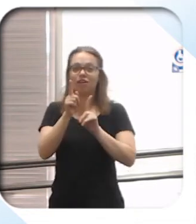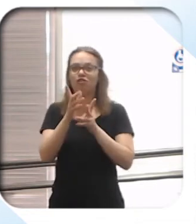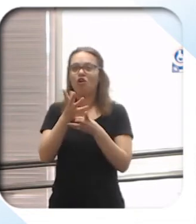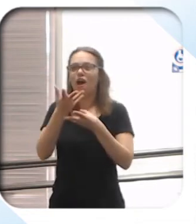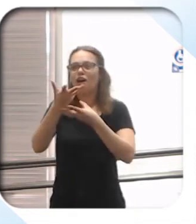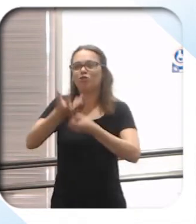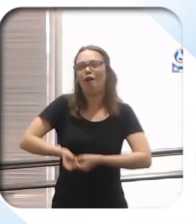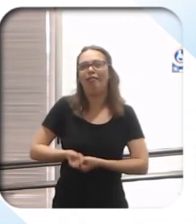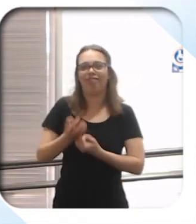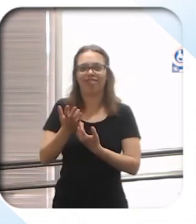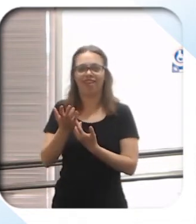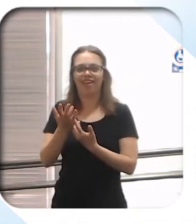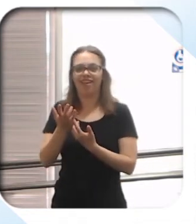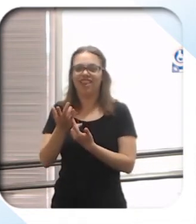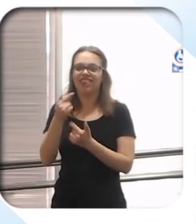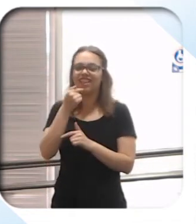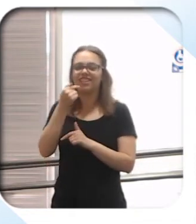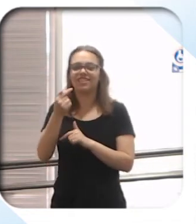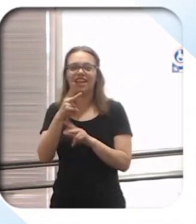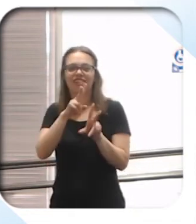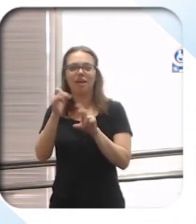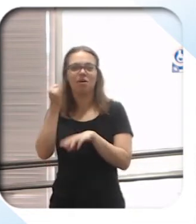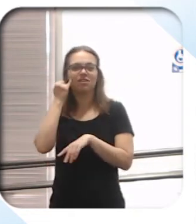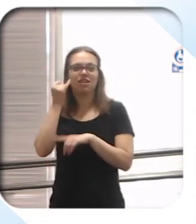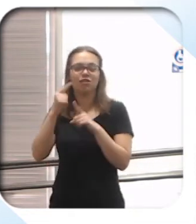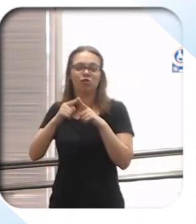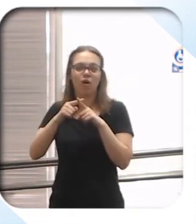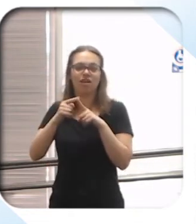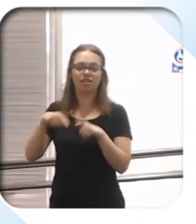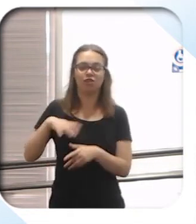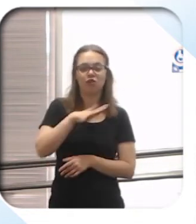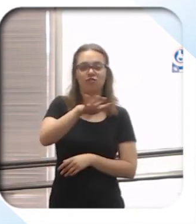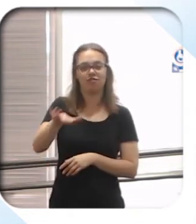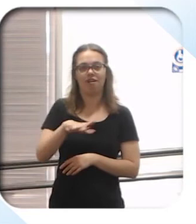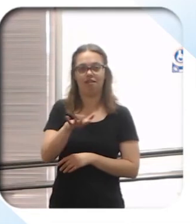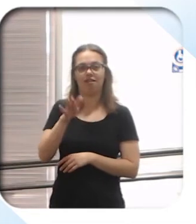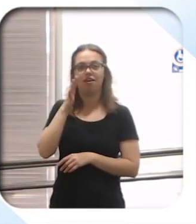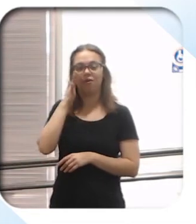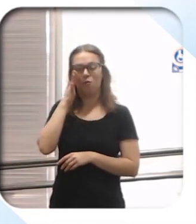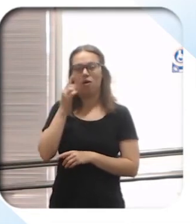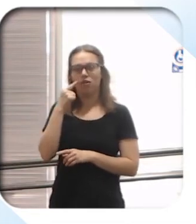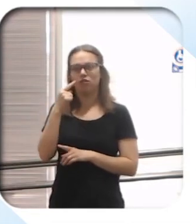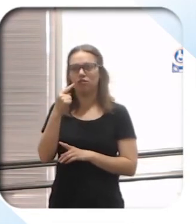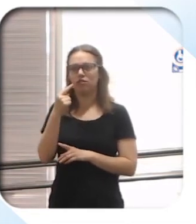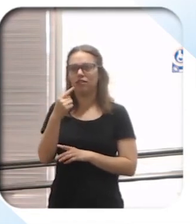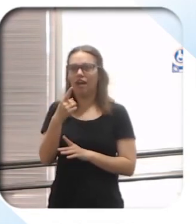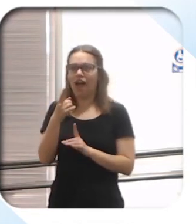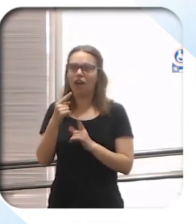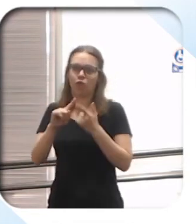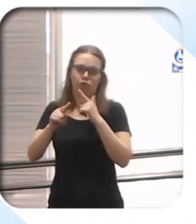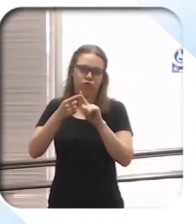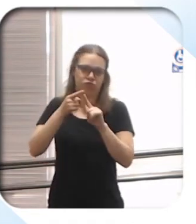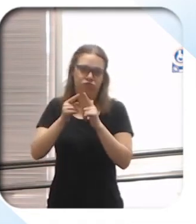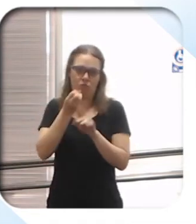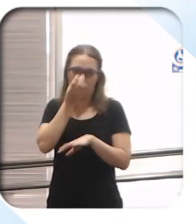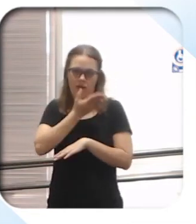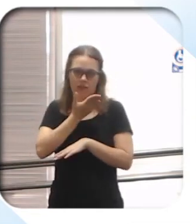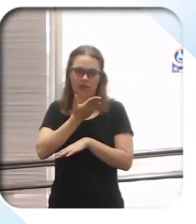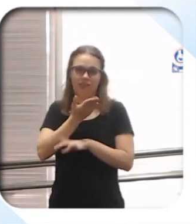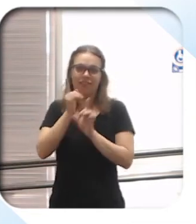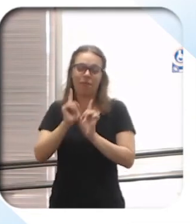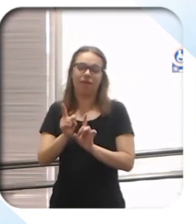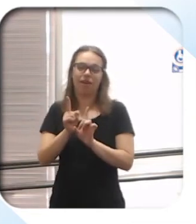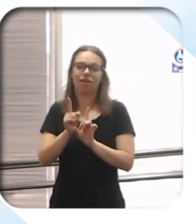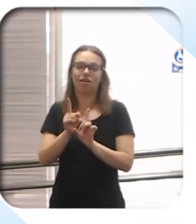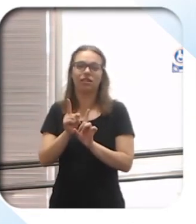un facilitador del posicionamiento sexual y social cuando han logrado construir un buen vínculo. También es cierto